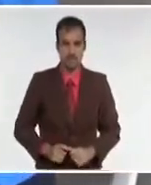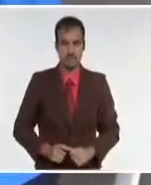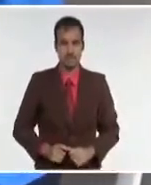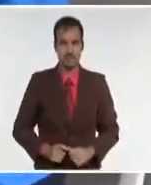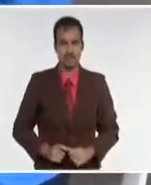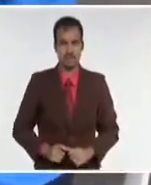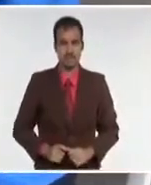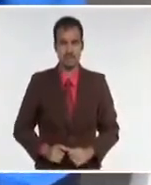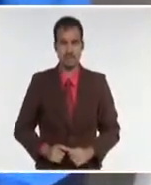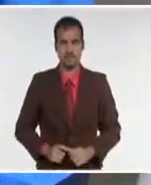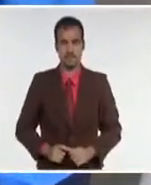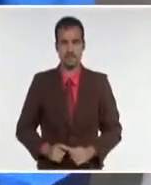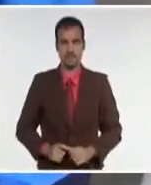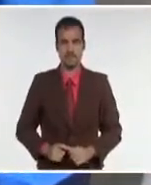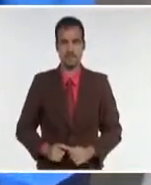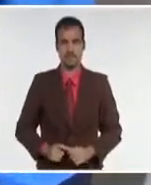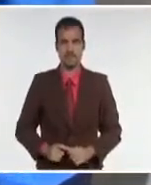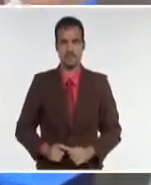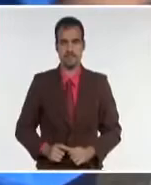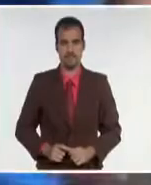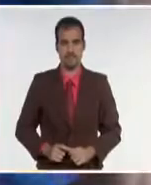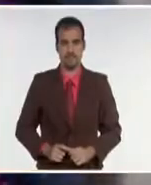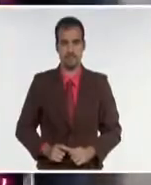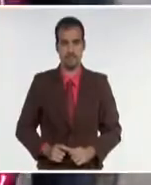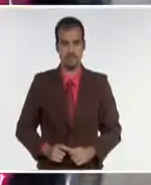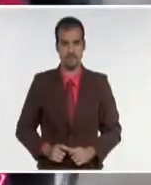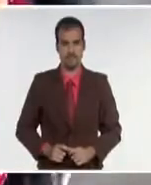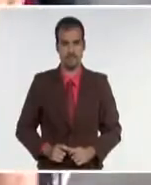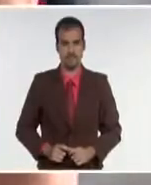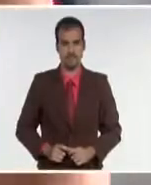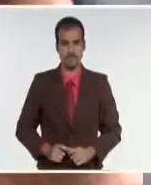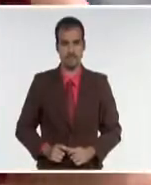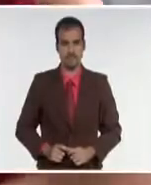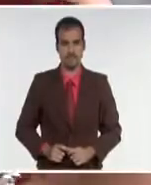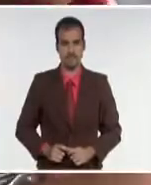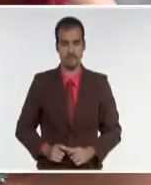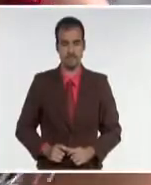Cuba, Bárbara de Haz, Trabajo, Sistema Informativo de la Televisión Cubana.